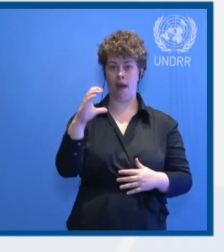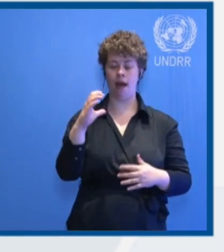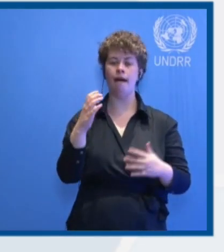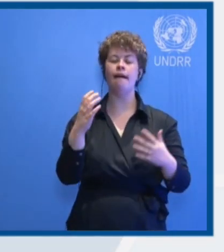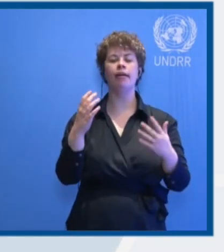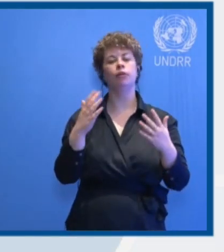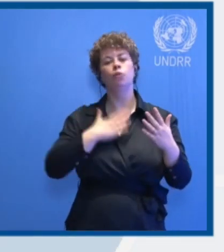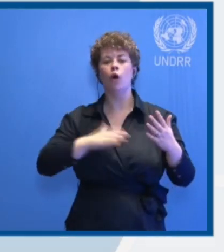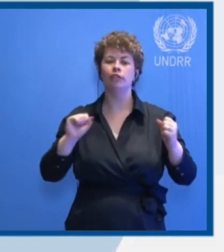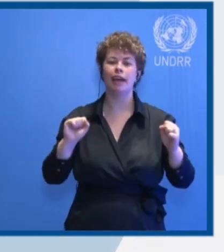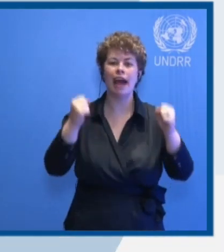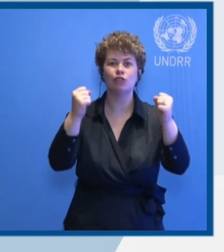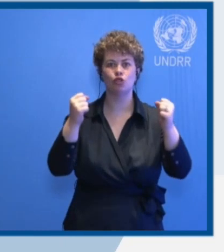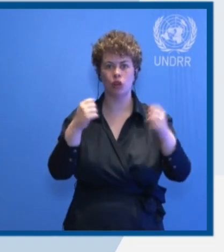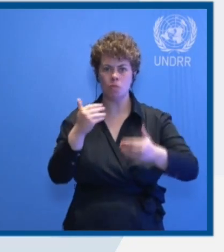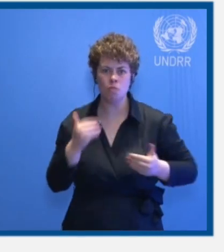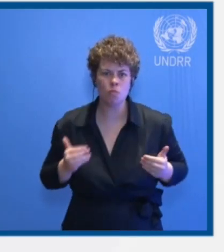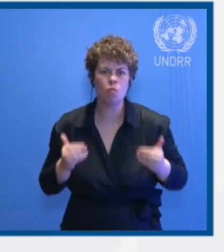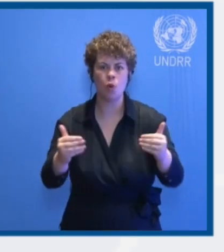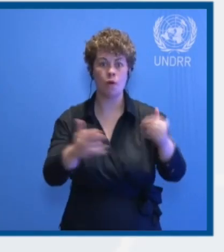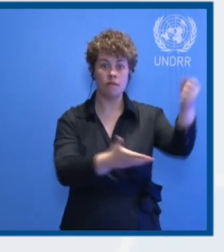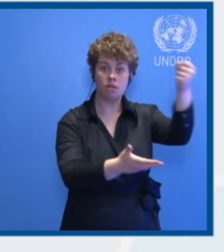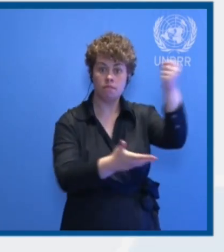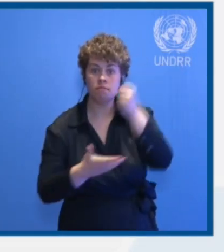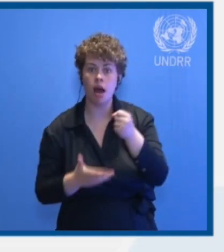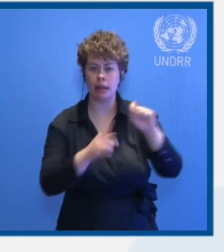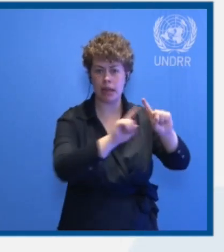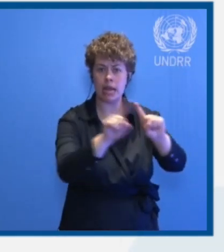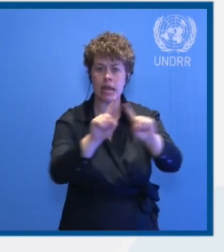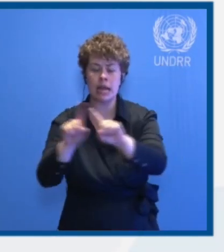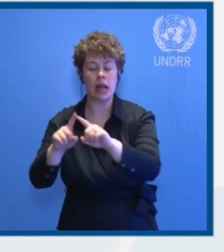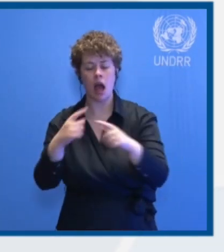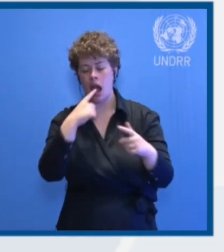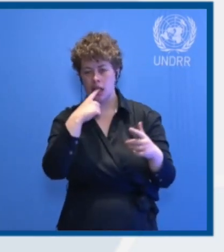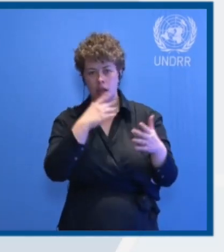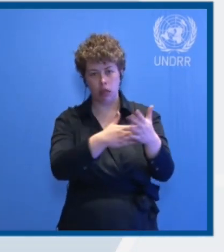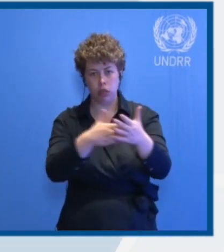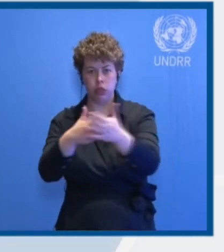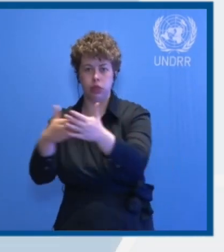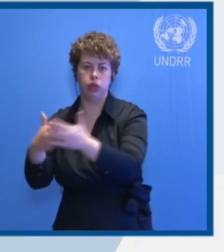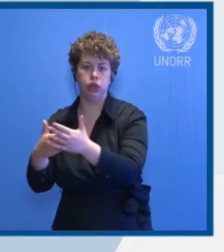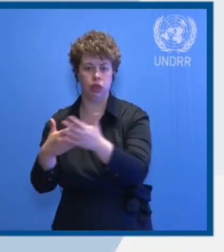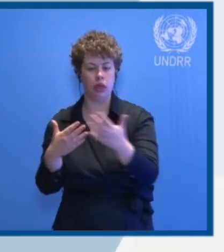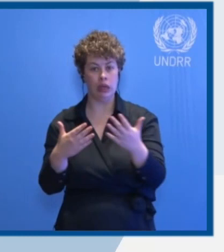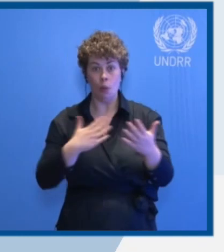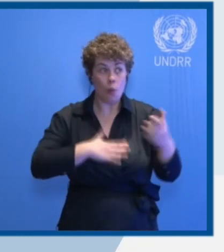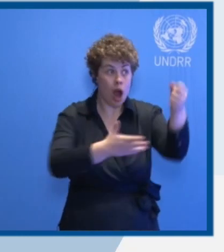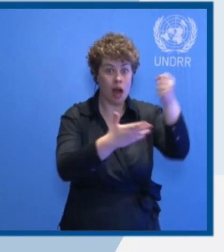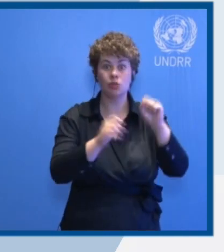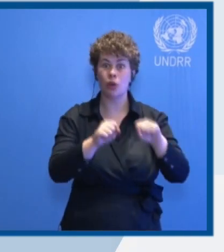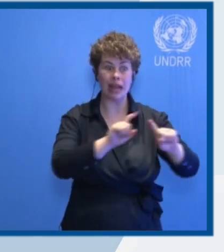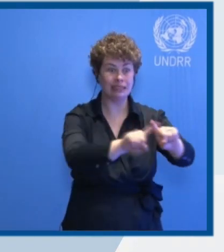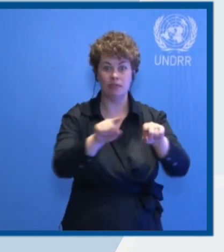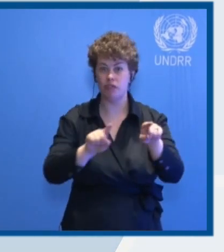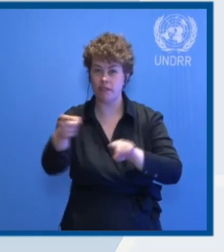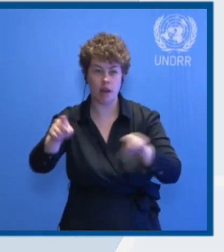los sectores y los territorios. Y otro tipo de, digamos, medidas a través de las cuales podemos